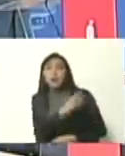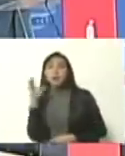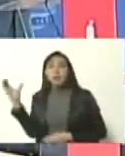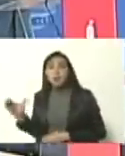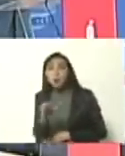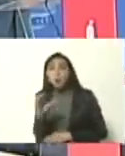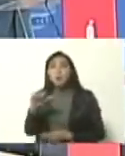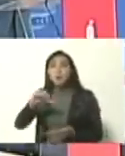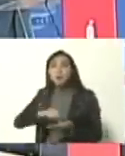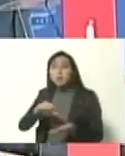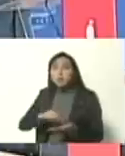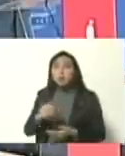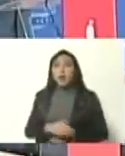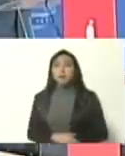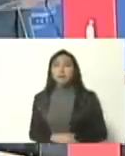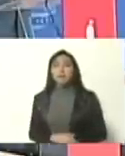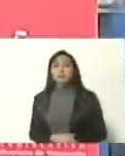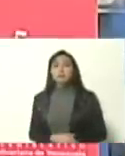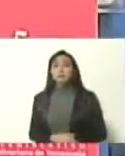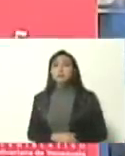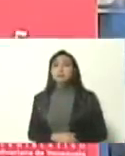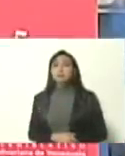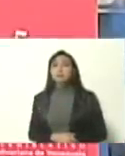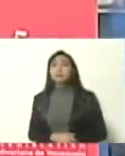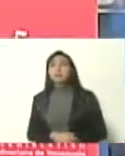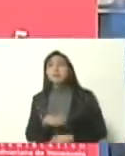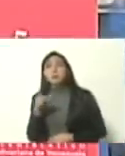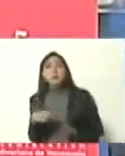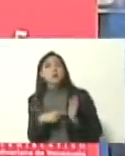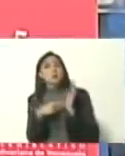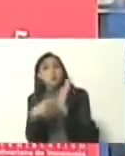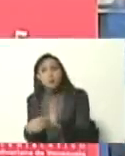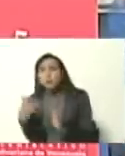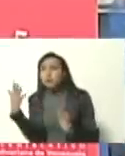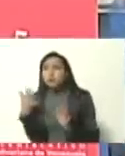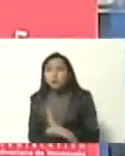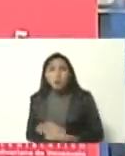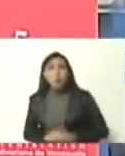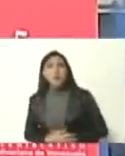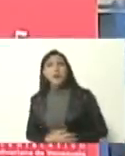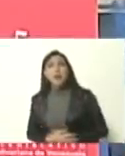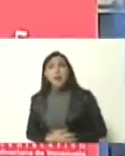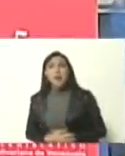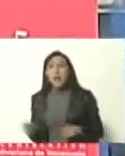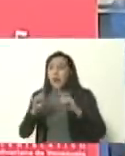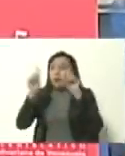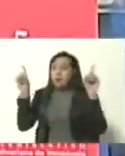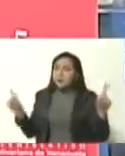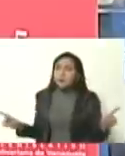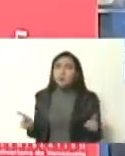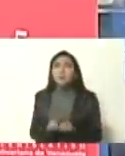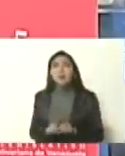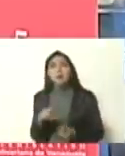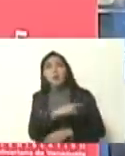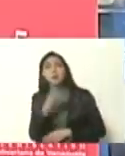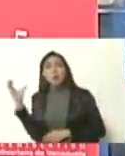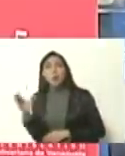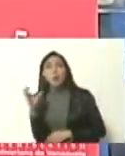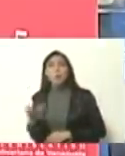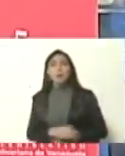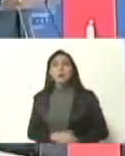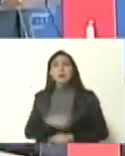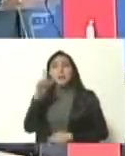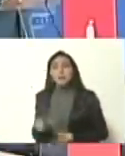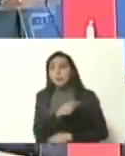la ciudad de Cartagena, donde suena durísimo también el cartel del norte de Santander, y bueno, seguramente hay parlamentarios que están con